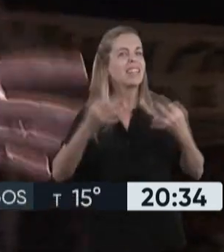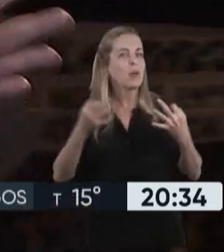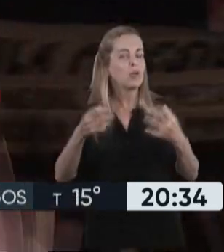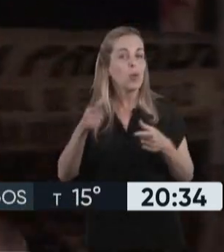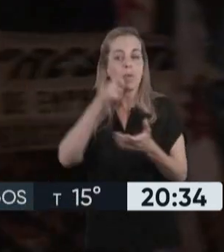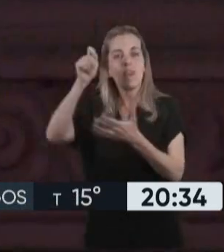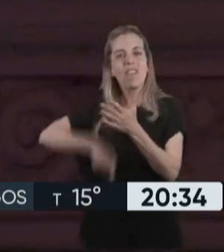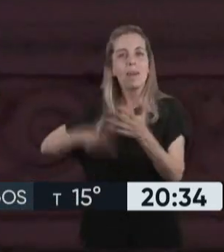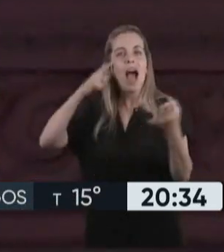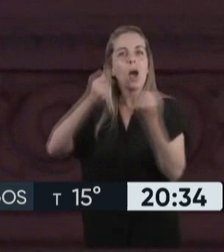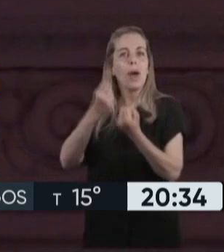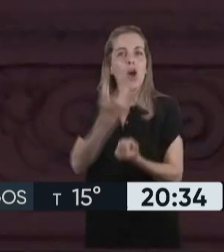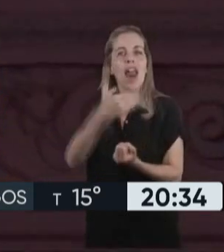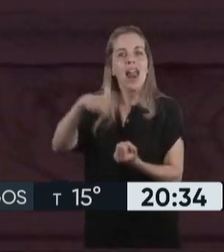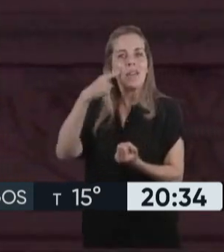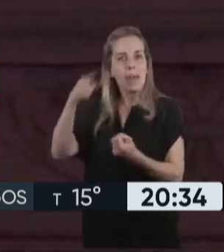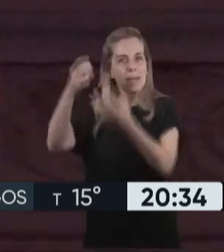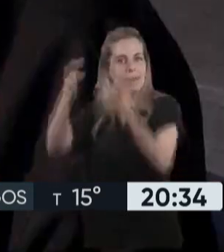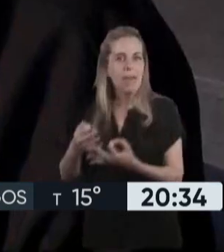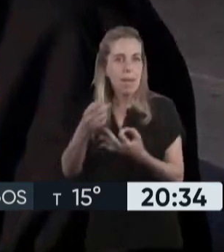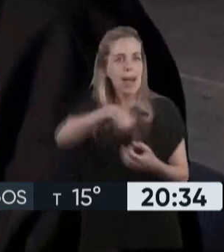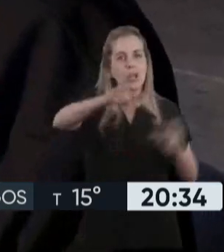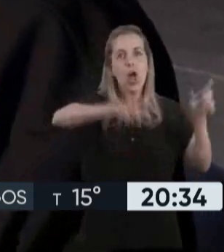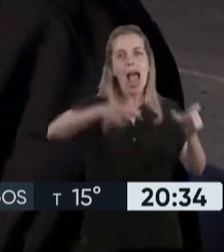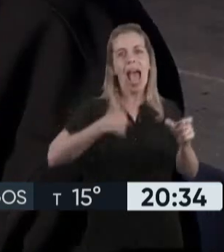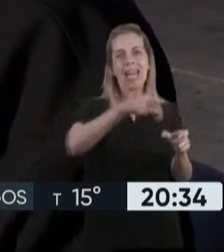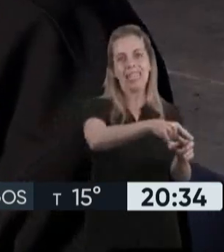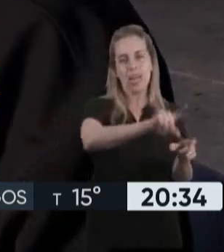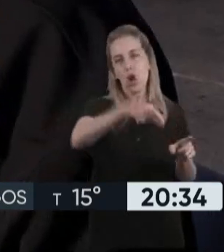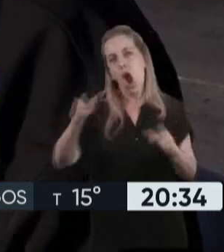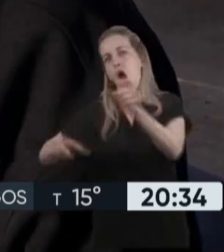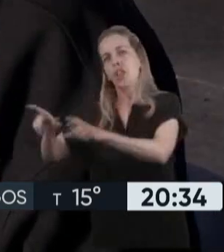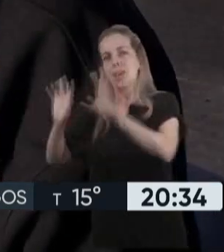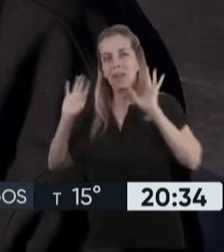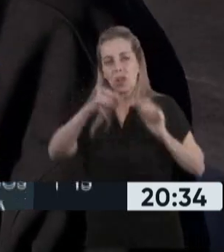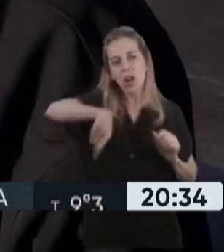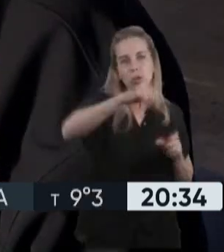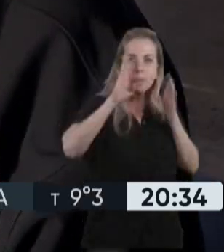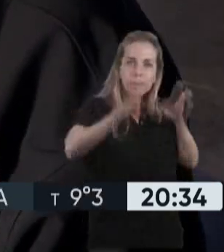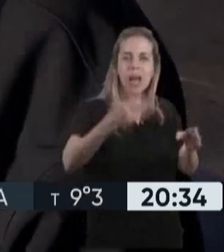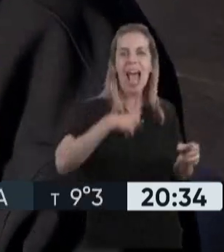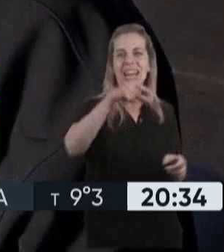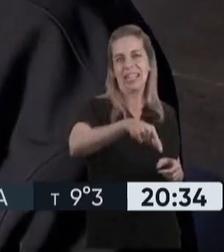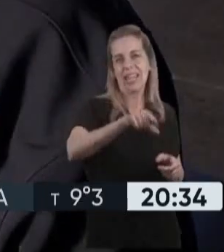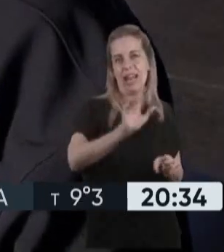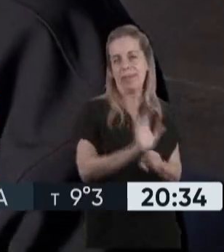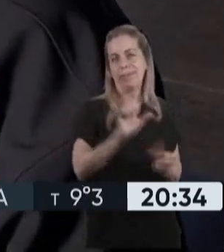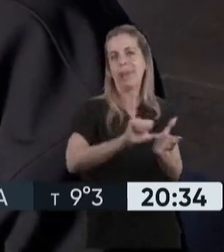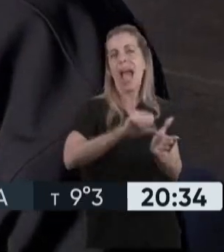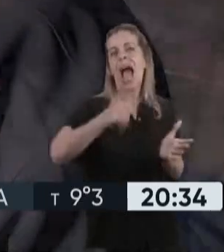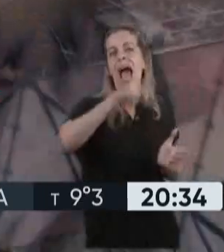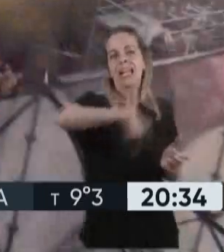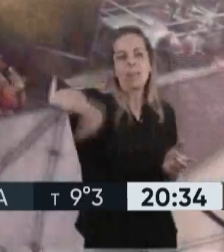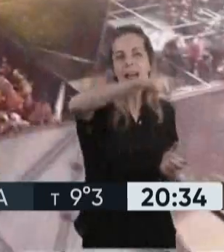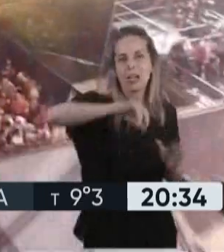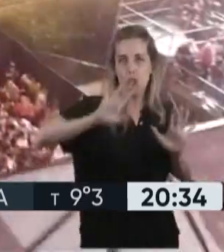que se firme nos sirva a los argentinos, no que le sirva a otros, que nos sirva a nosotros como país. Y para